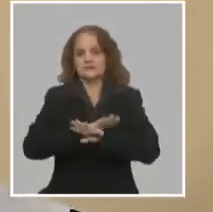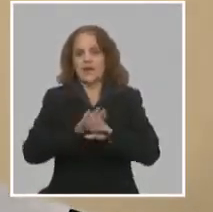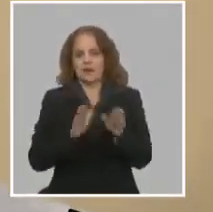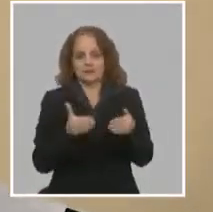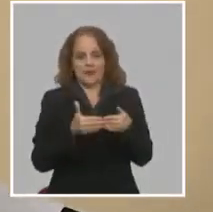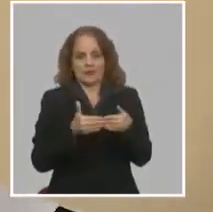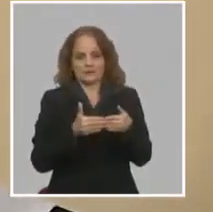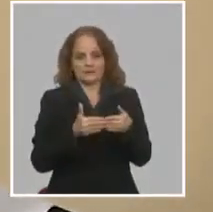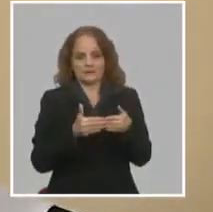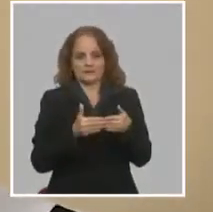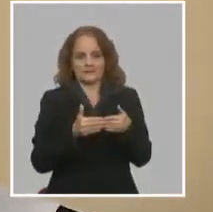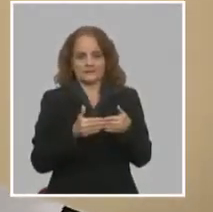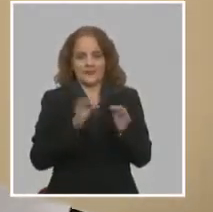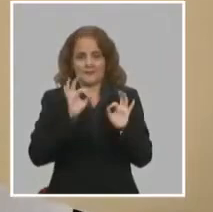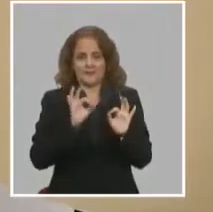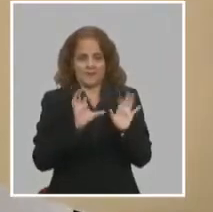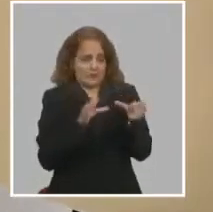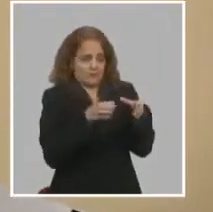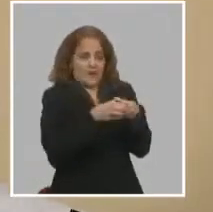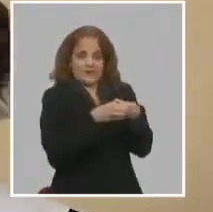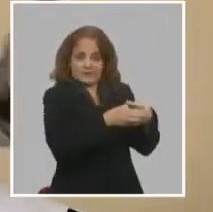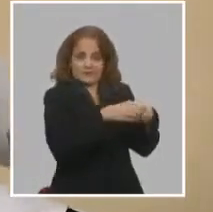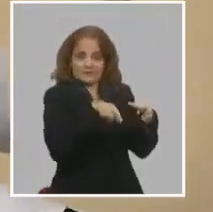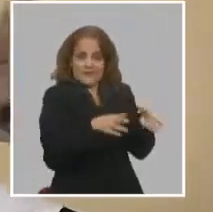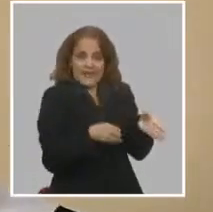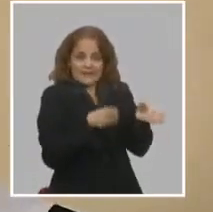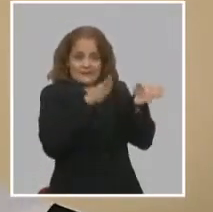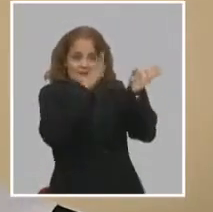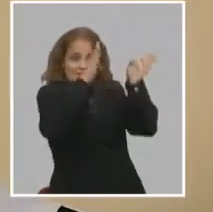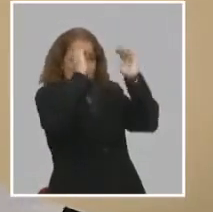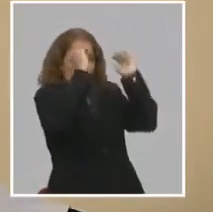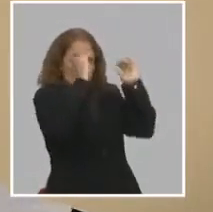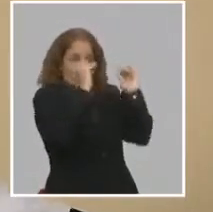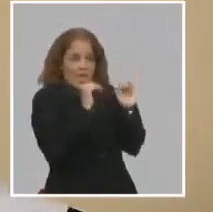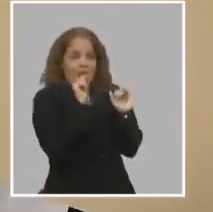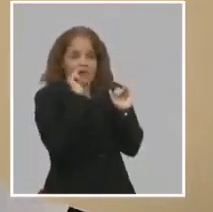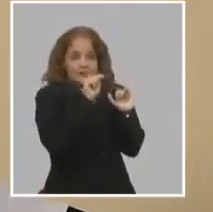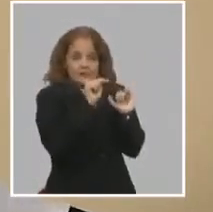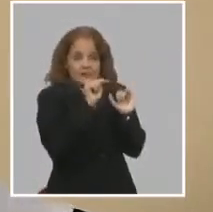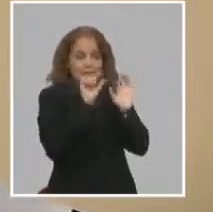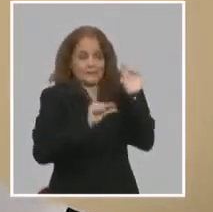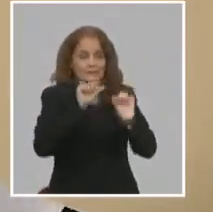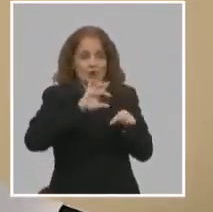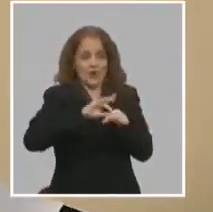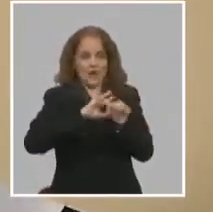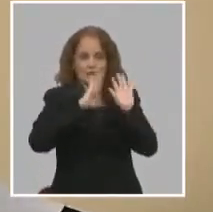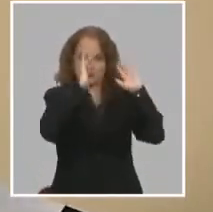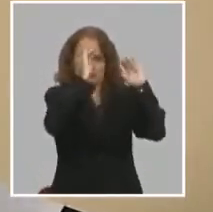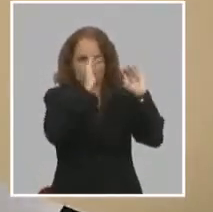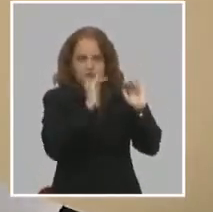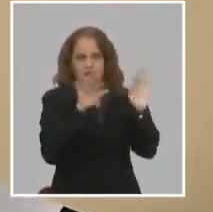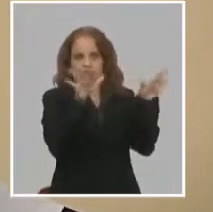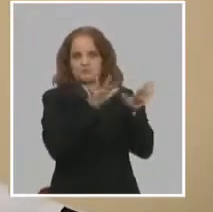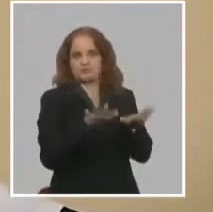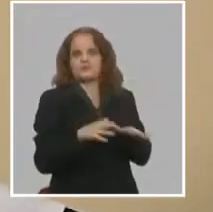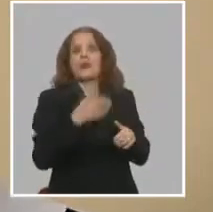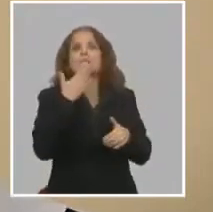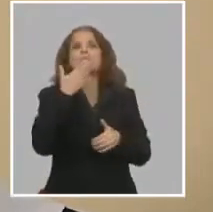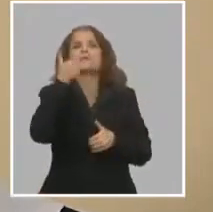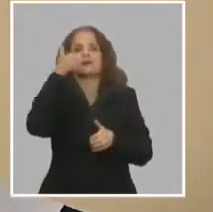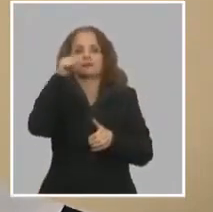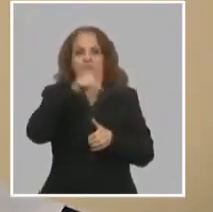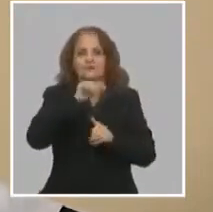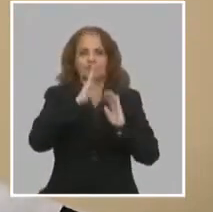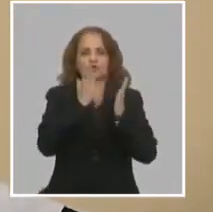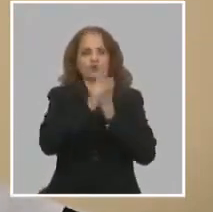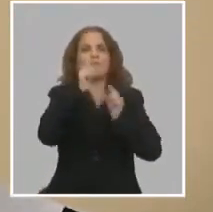la cuarentena en el 12 Planta, donde, bueno, a partir de ahora lo que tenemos que todos los pinareños continuar